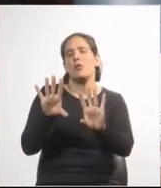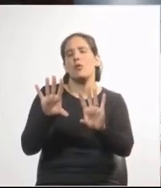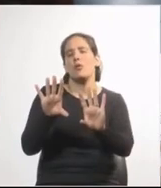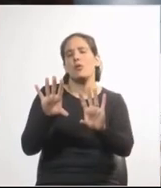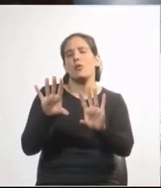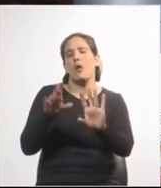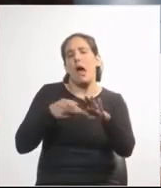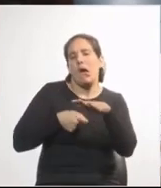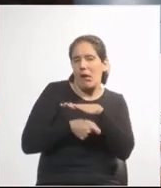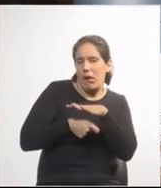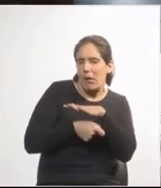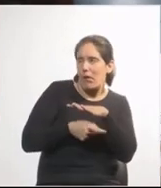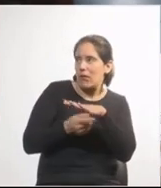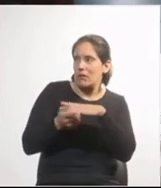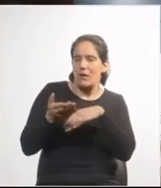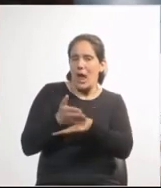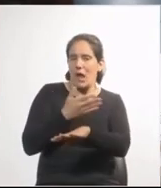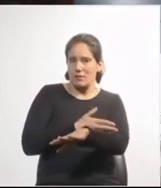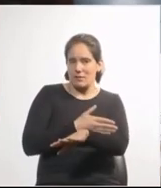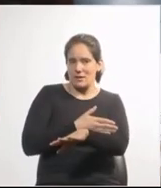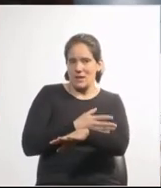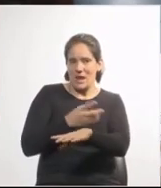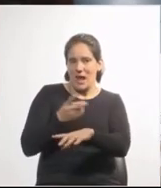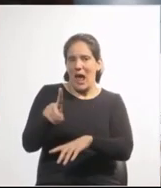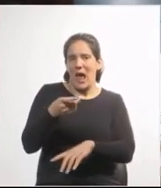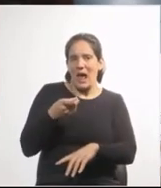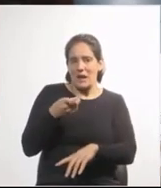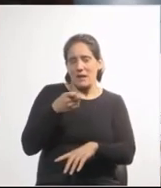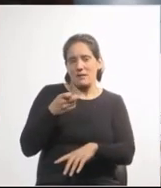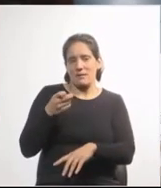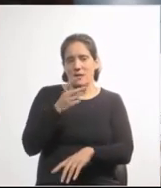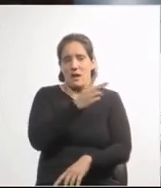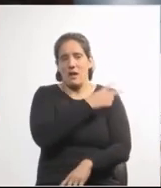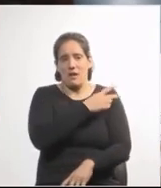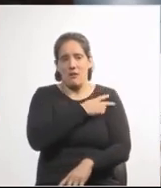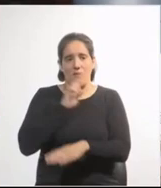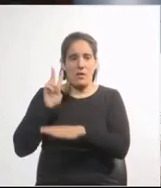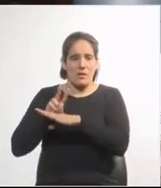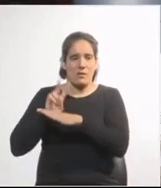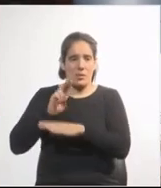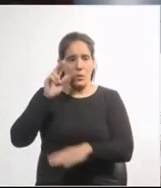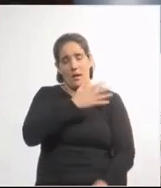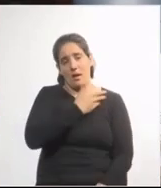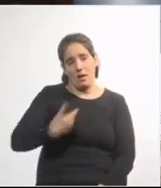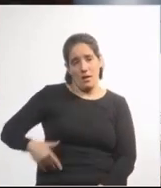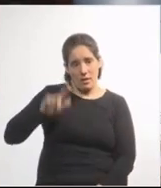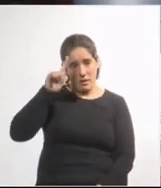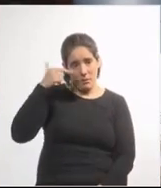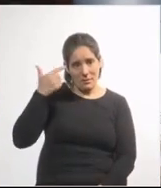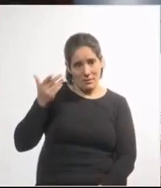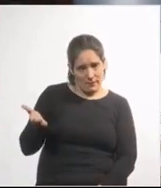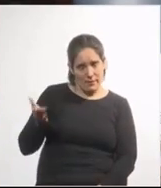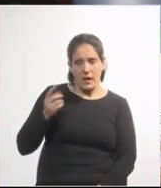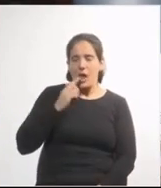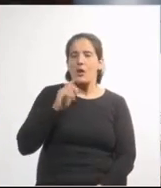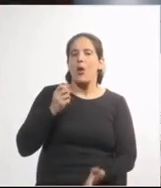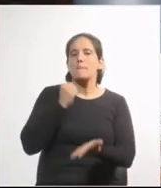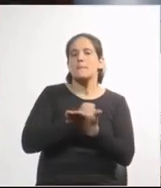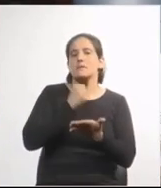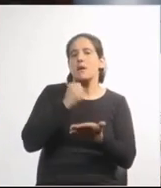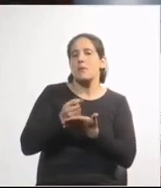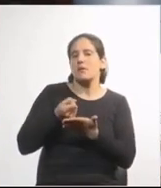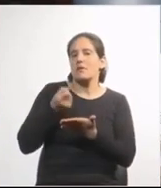de corrupción vinculados al jefe de seguridad del presidente, ni al otorgamiento de un pasaporte a un conocido